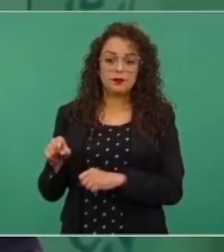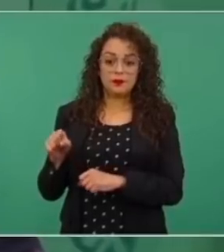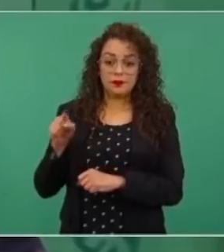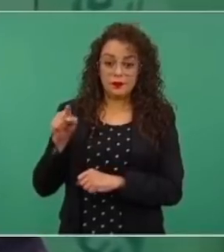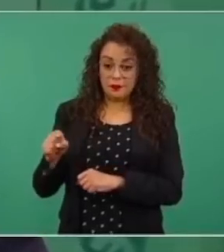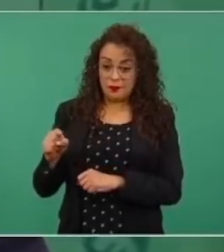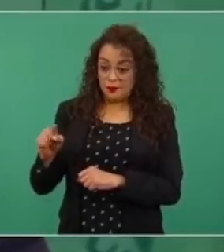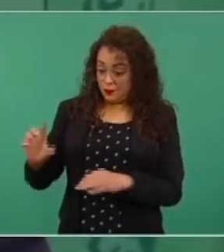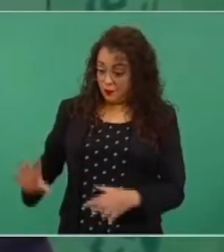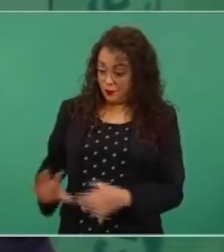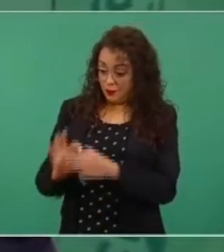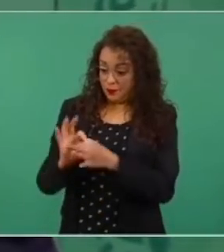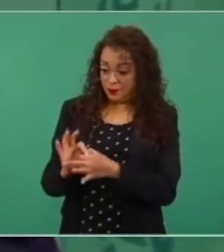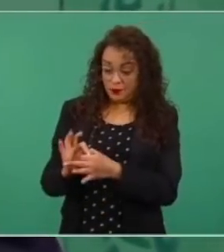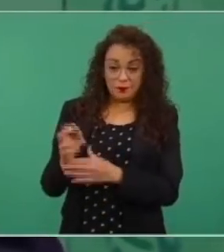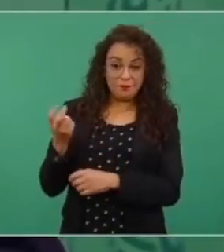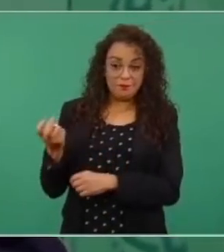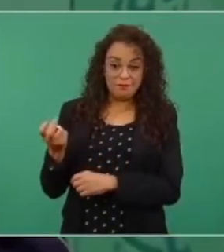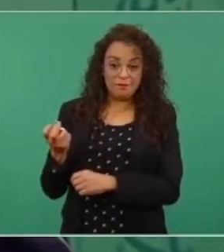oligarquía.